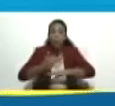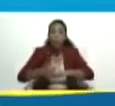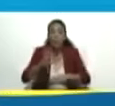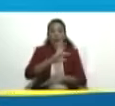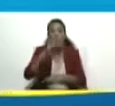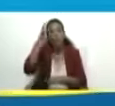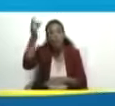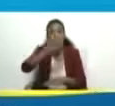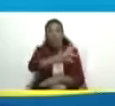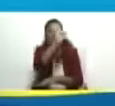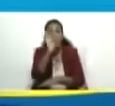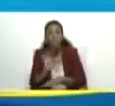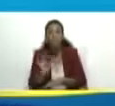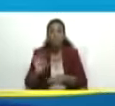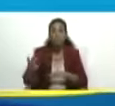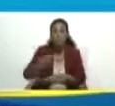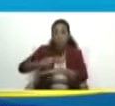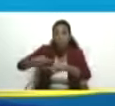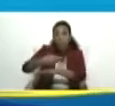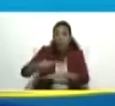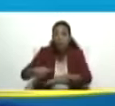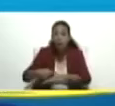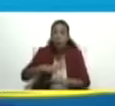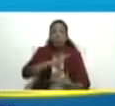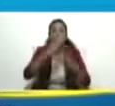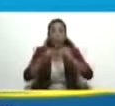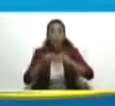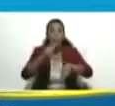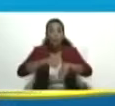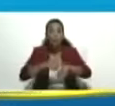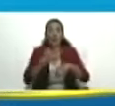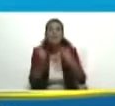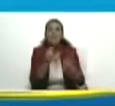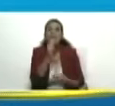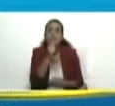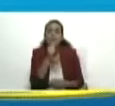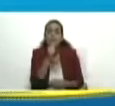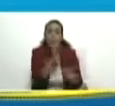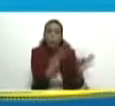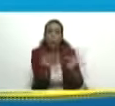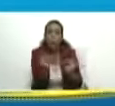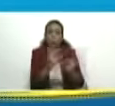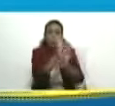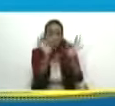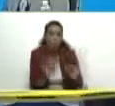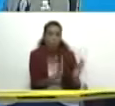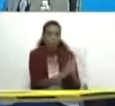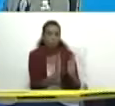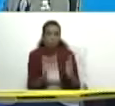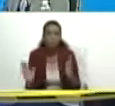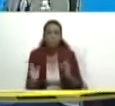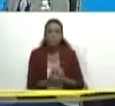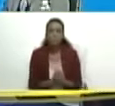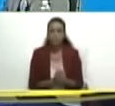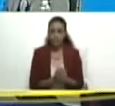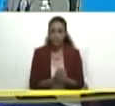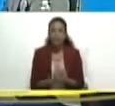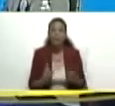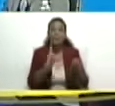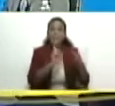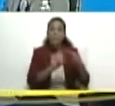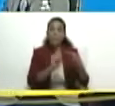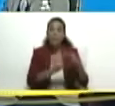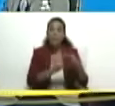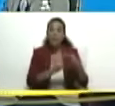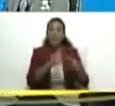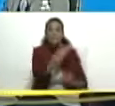Gobierno, quedaría estipulado de la siguiente manera, establecida de la siguiente manera. En primer lugar,